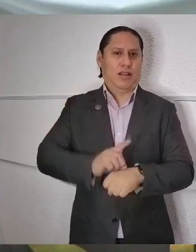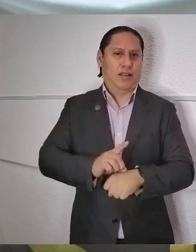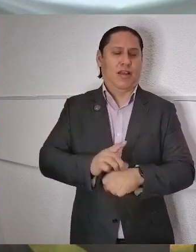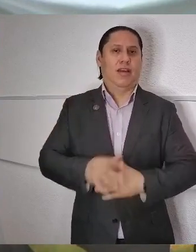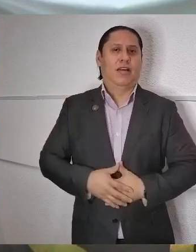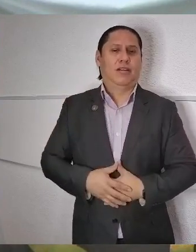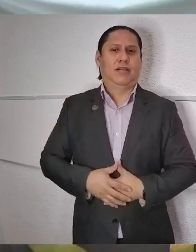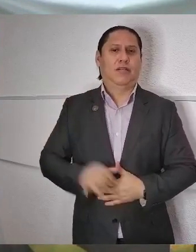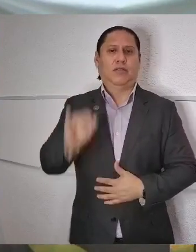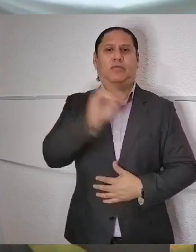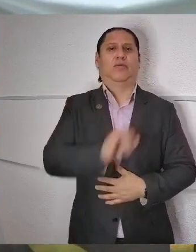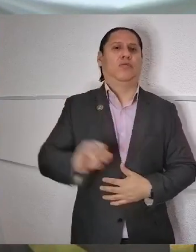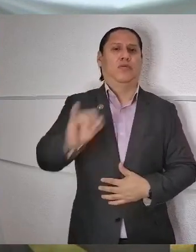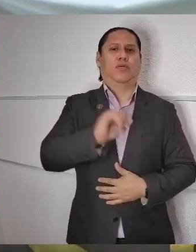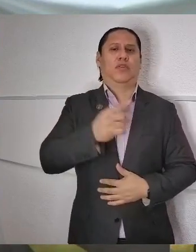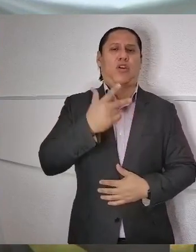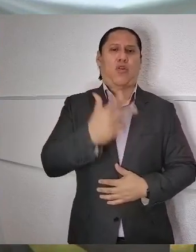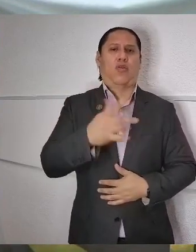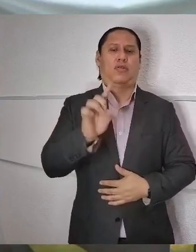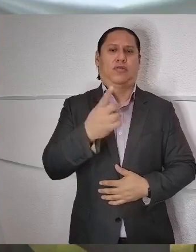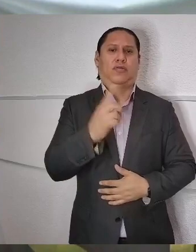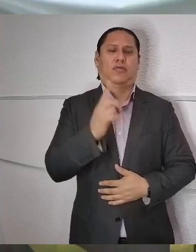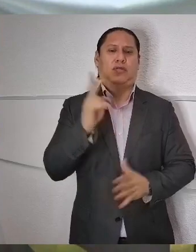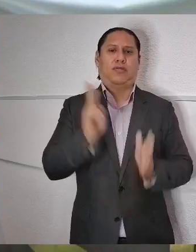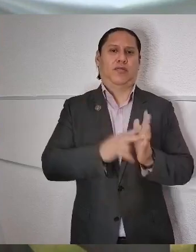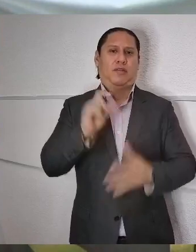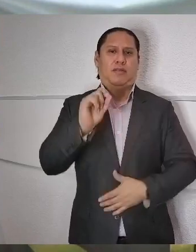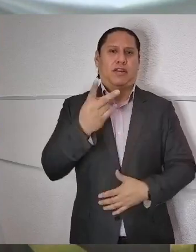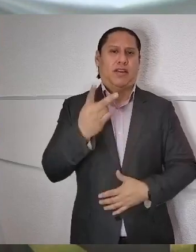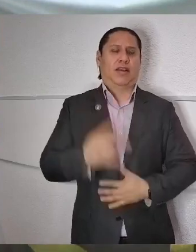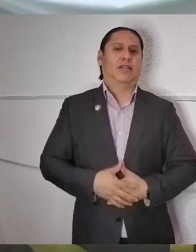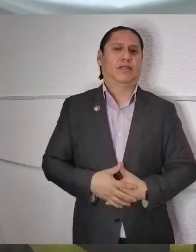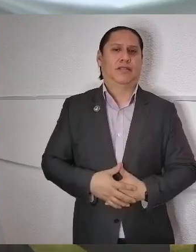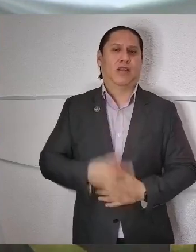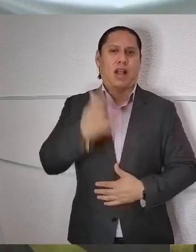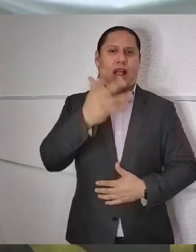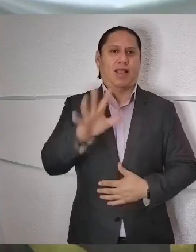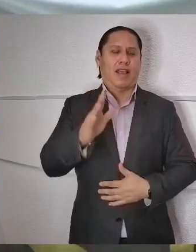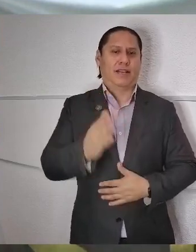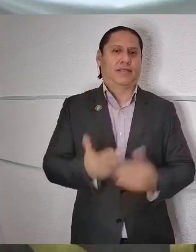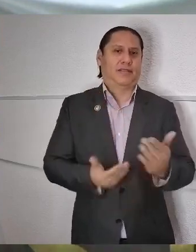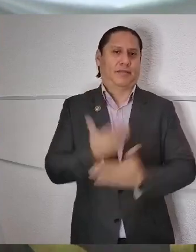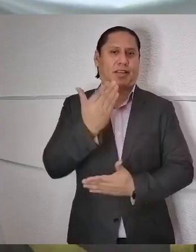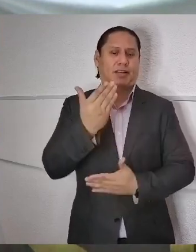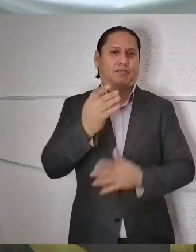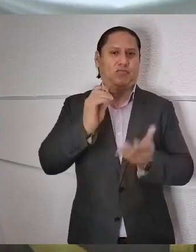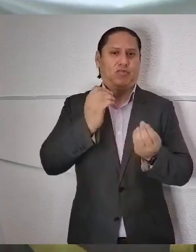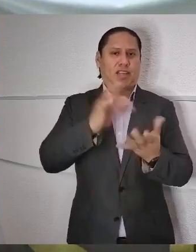celebrarse el día jueves 8 de diciembre de 2022 a las 10 horas.